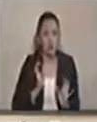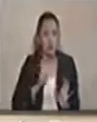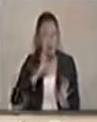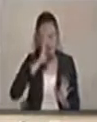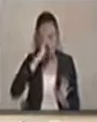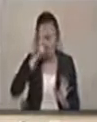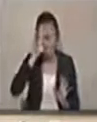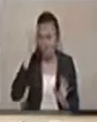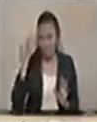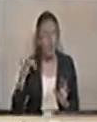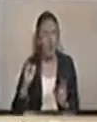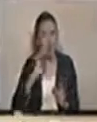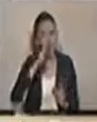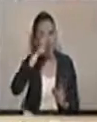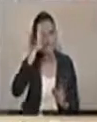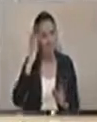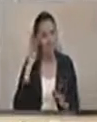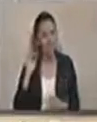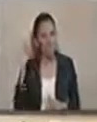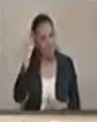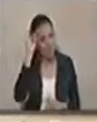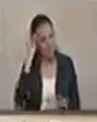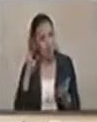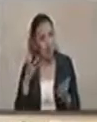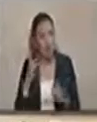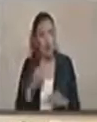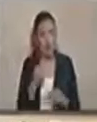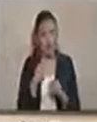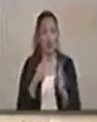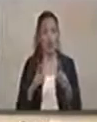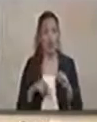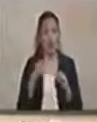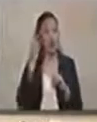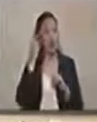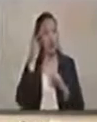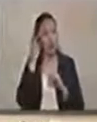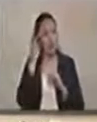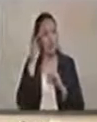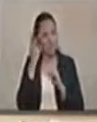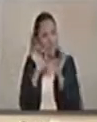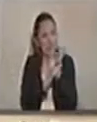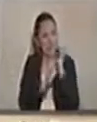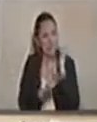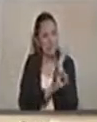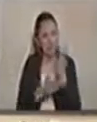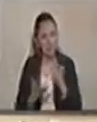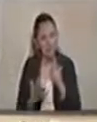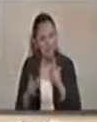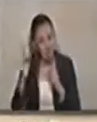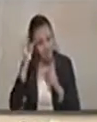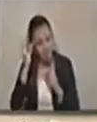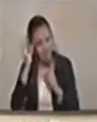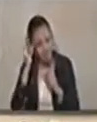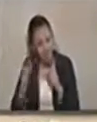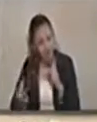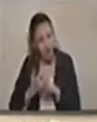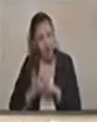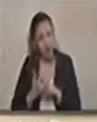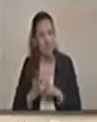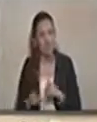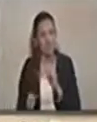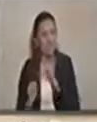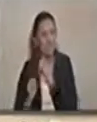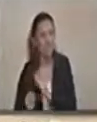y en algunos casos psicológica a una sustancia, en este caso una sustancia psicoactiva. Y no hay